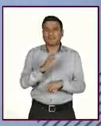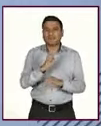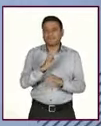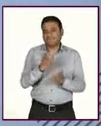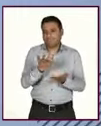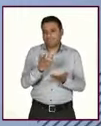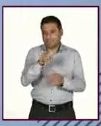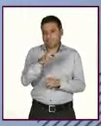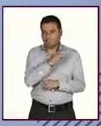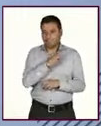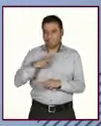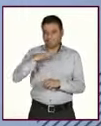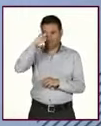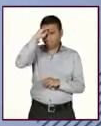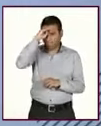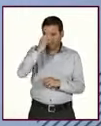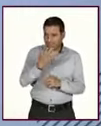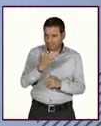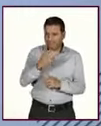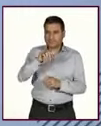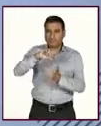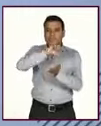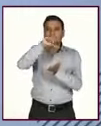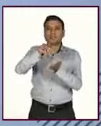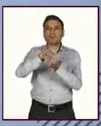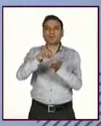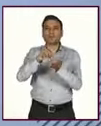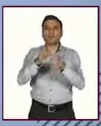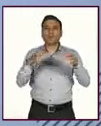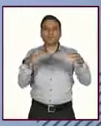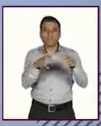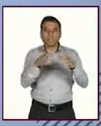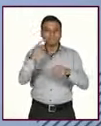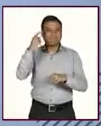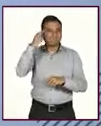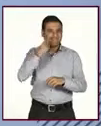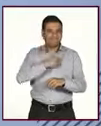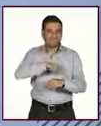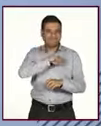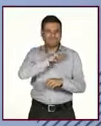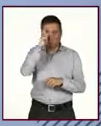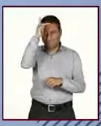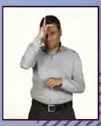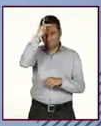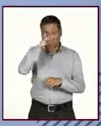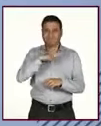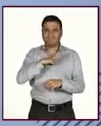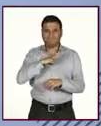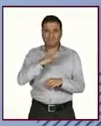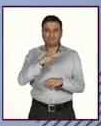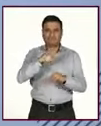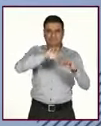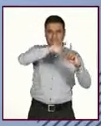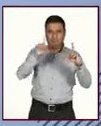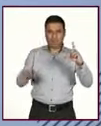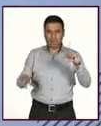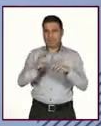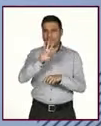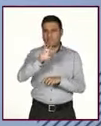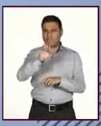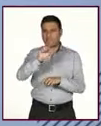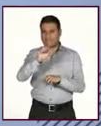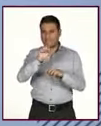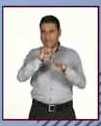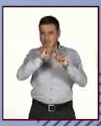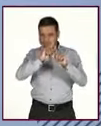es buscar un centro comunitario de salud mental y adicciones, que son gratuitos, que están más de 360 en todo el país, para que